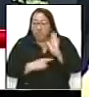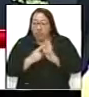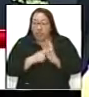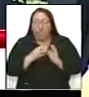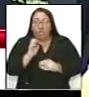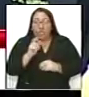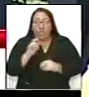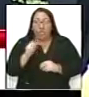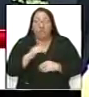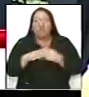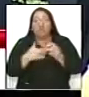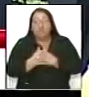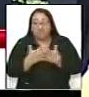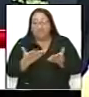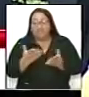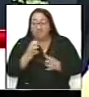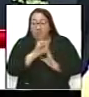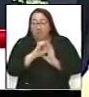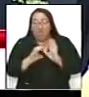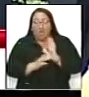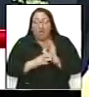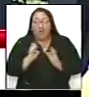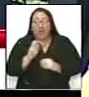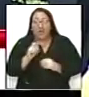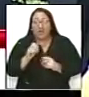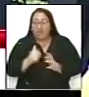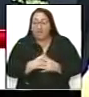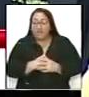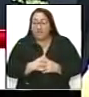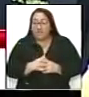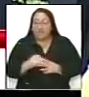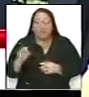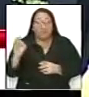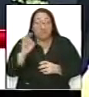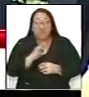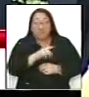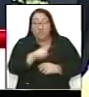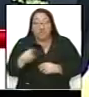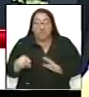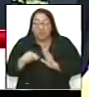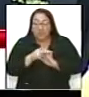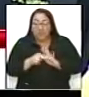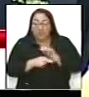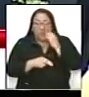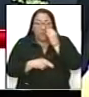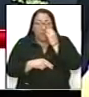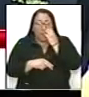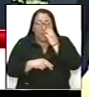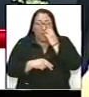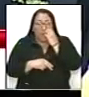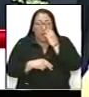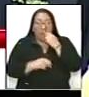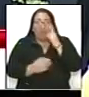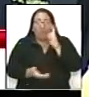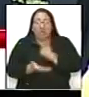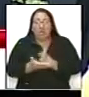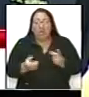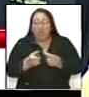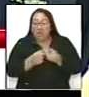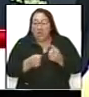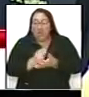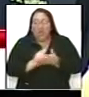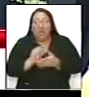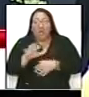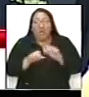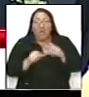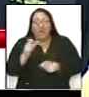ética y el código de ética parlamentaria. Ninguna de esas normas prohíbe que uno de los congresistas contrate